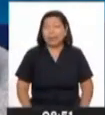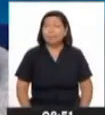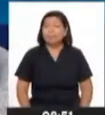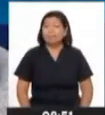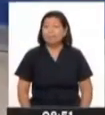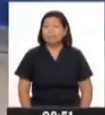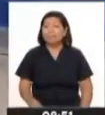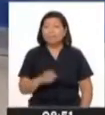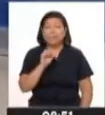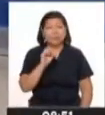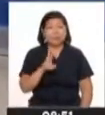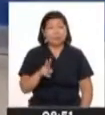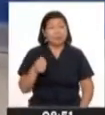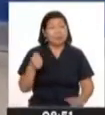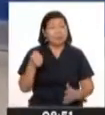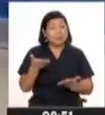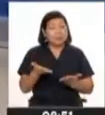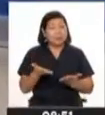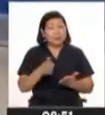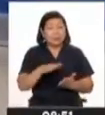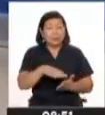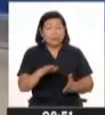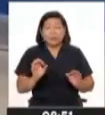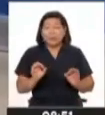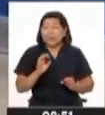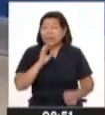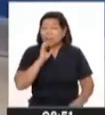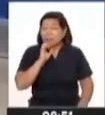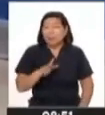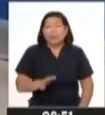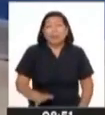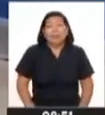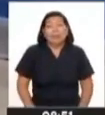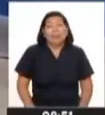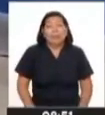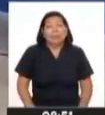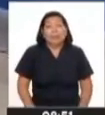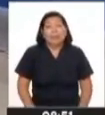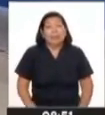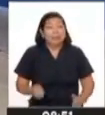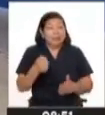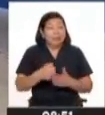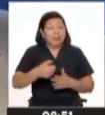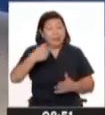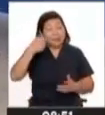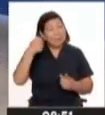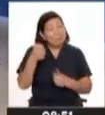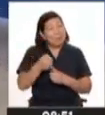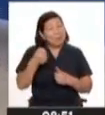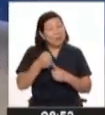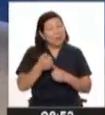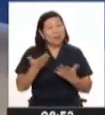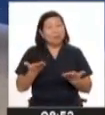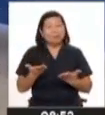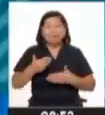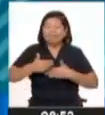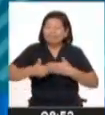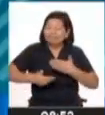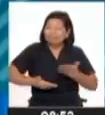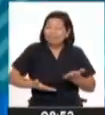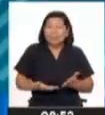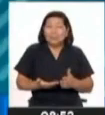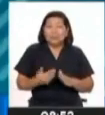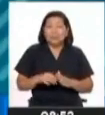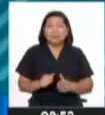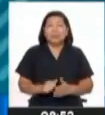considera usted, el tema de la violencia hacia los menores de edad? Se lo digo, por ejemplo, en la violencia física, ¿no? Hay una generación, y me